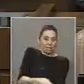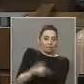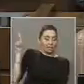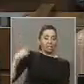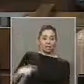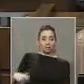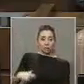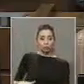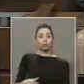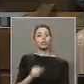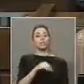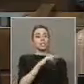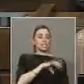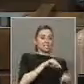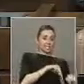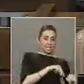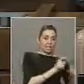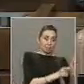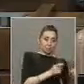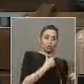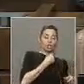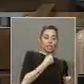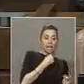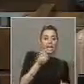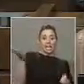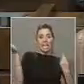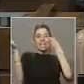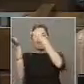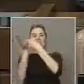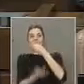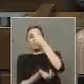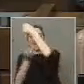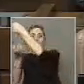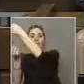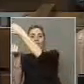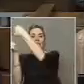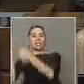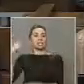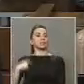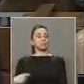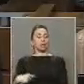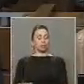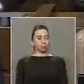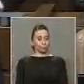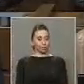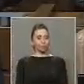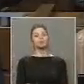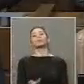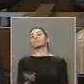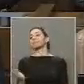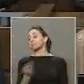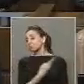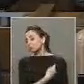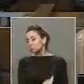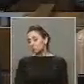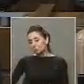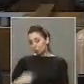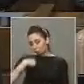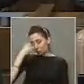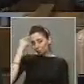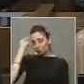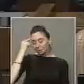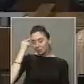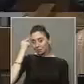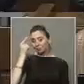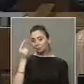Unidos, como también a quienes desde Chile quieran hacerlo en Norteamérica. De manera tal, Presidente, que me parece que